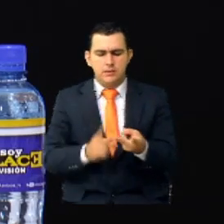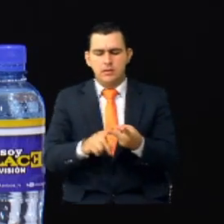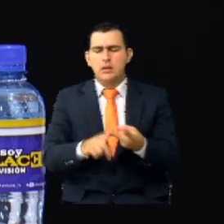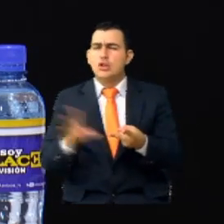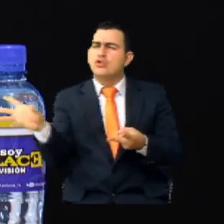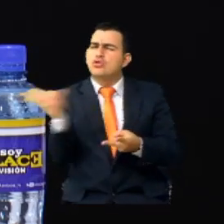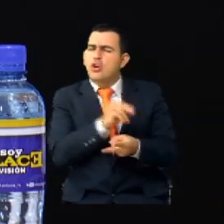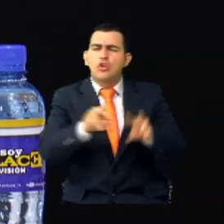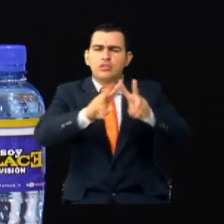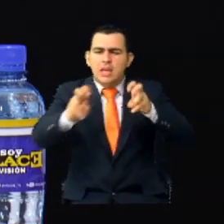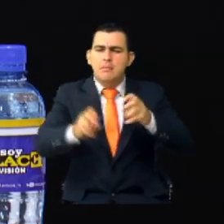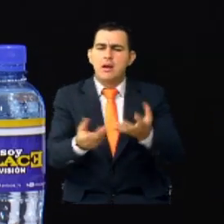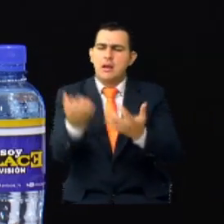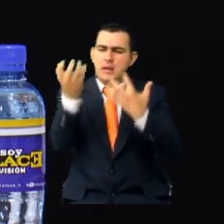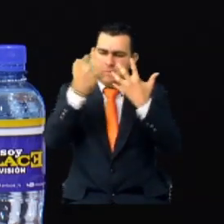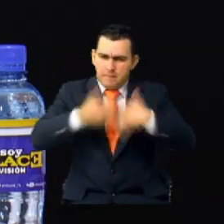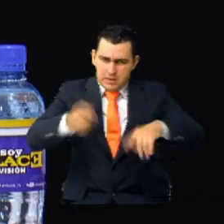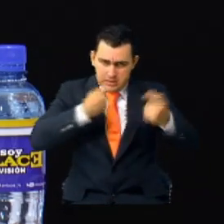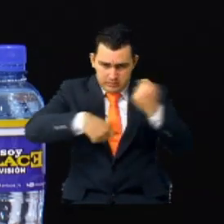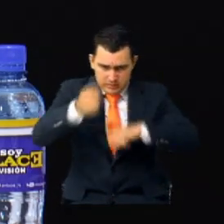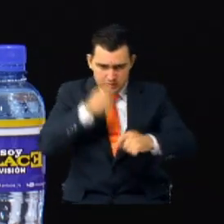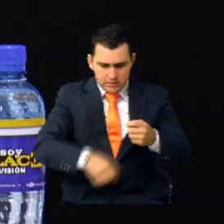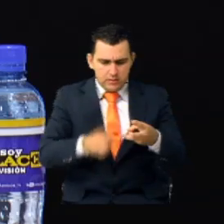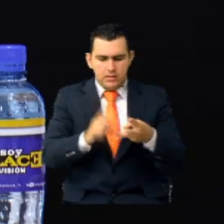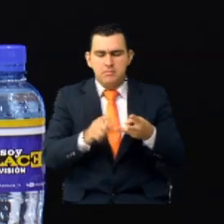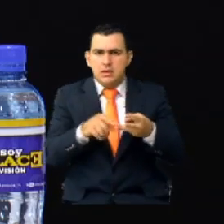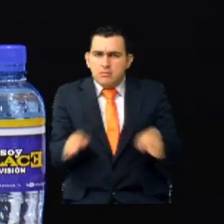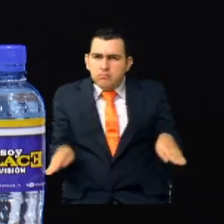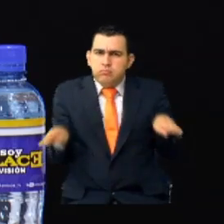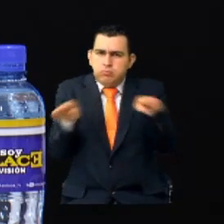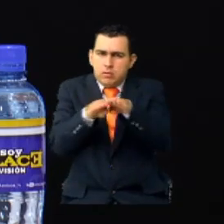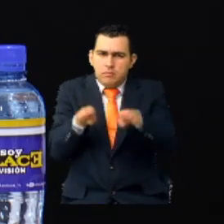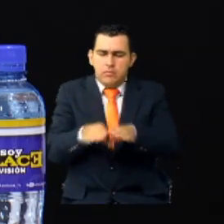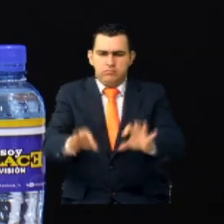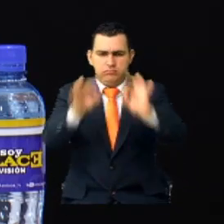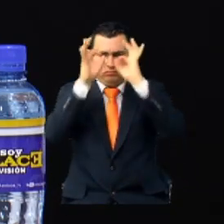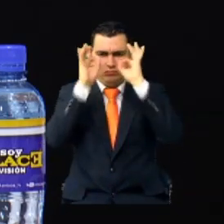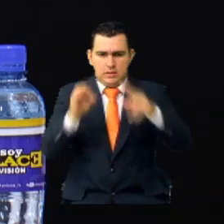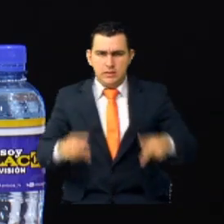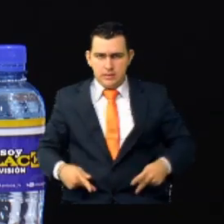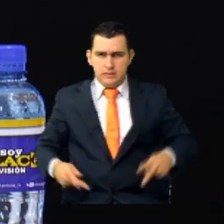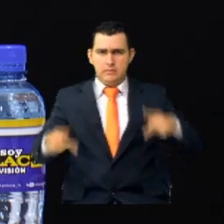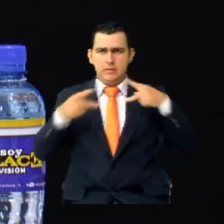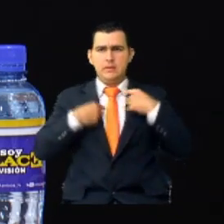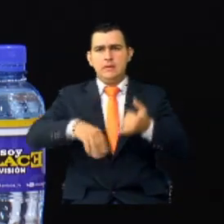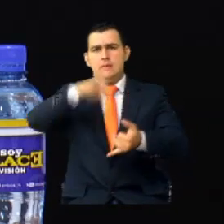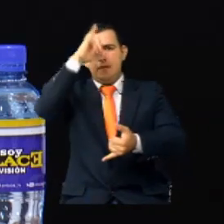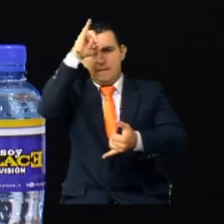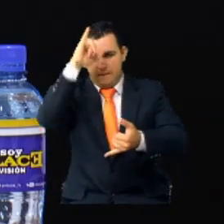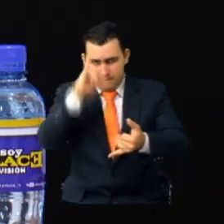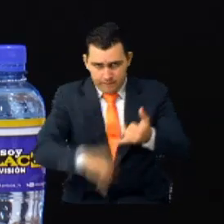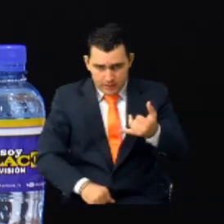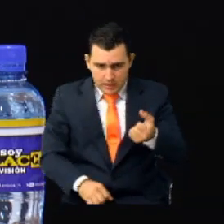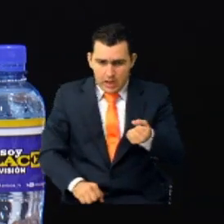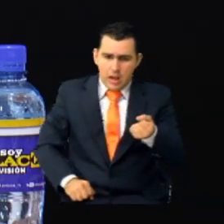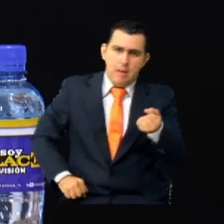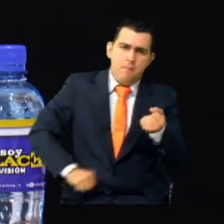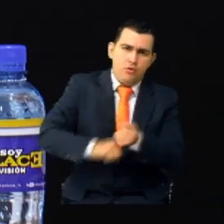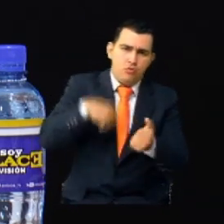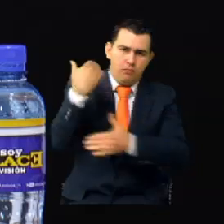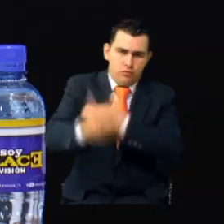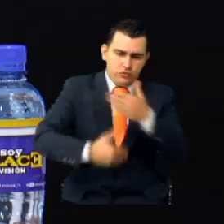significa emprendimiento y poder nivelar calidad y condiciones de vida. Y finalmente, apoyo a los procesos